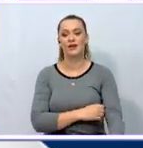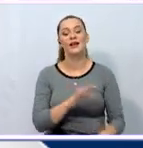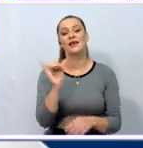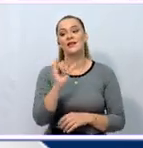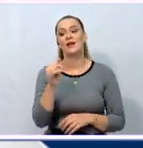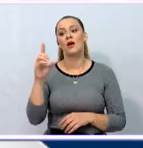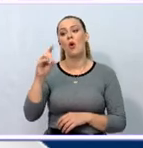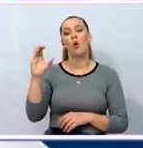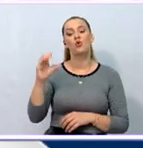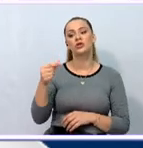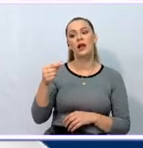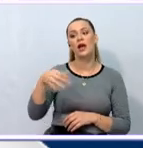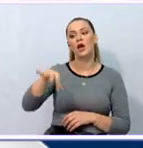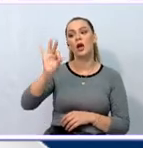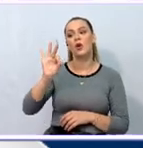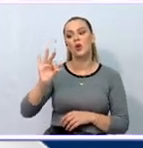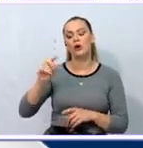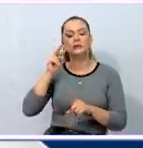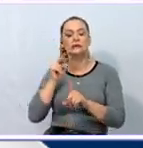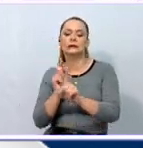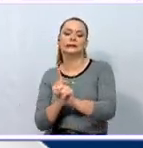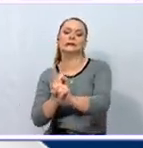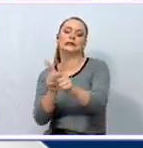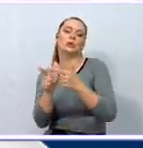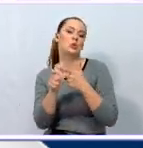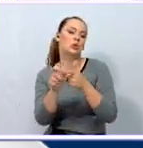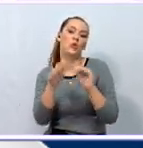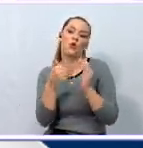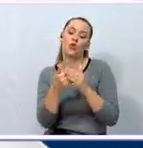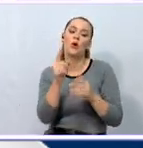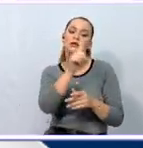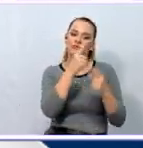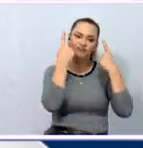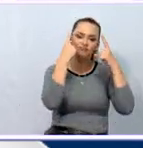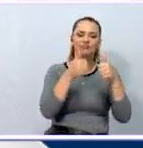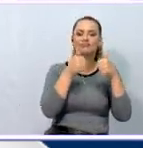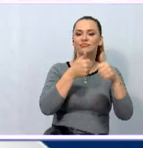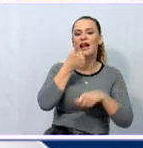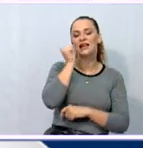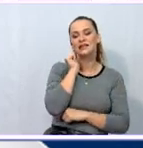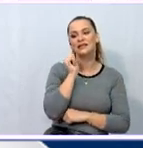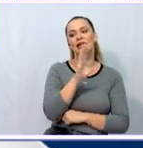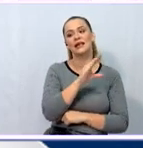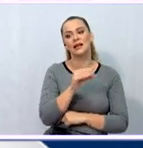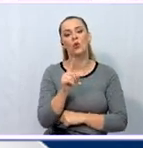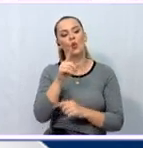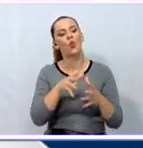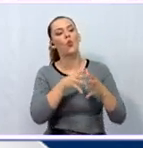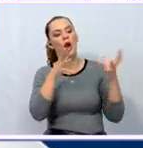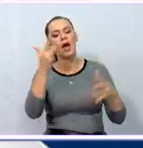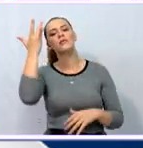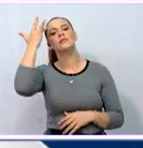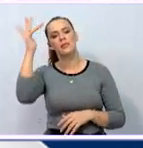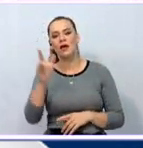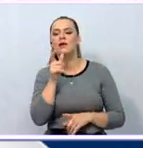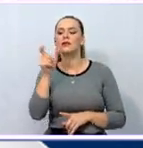que también Diego González y encontró la la cadera verdad yo creo que todo le salió al deportivo Saprissa el día de ayer y una gran inteligencia